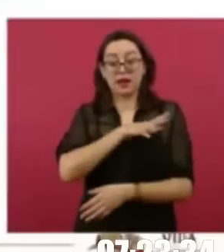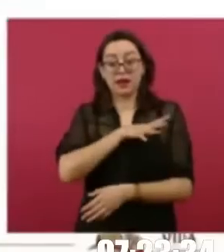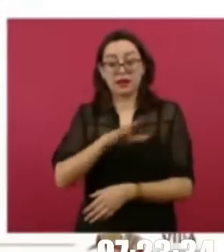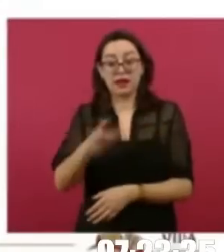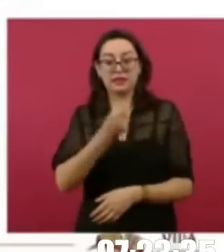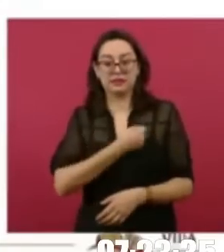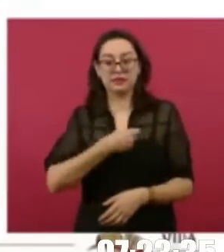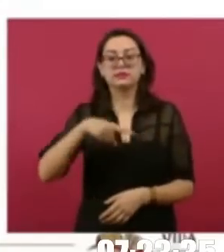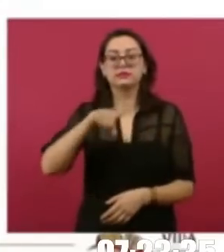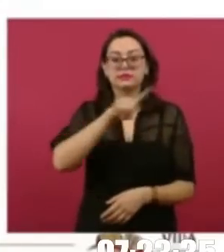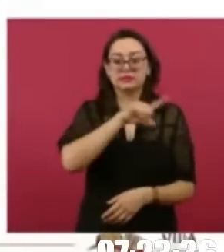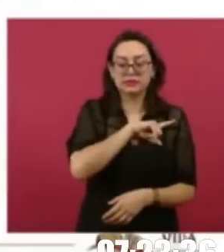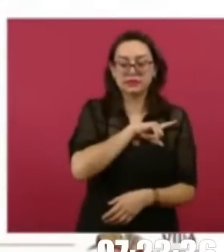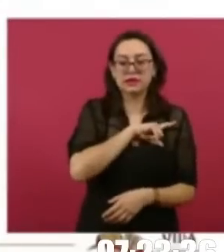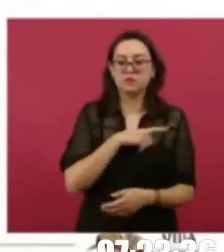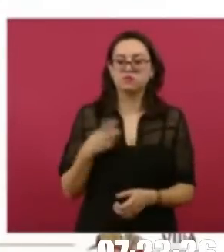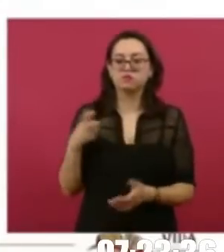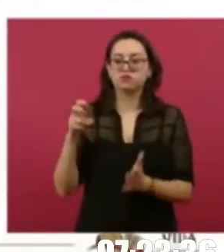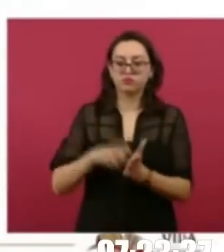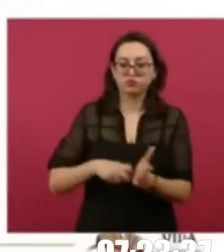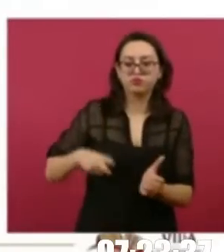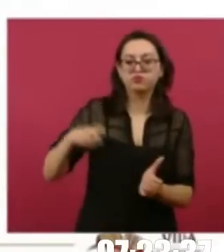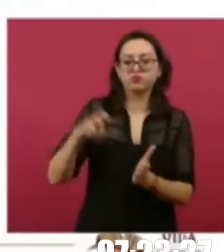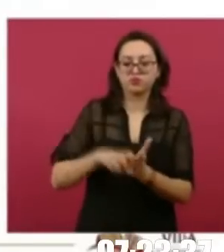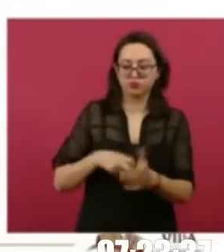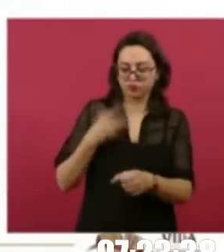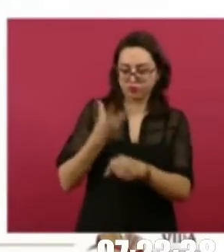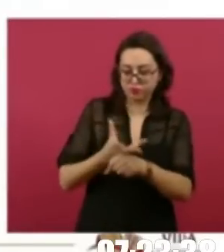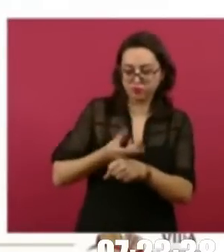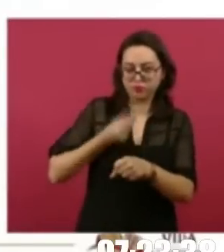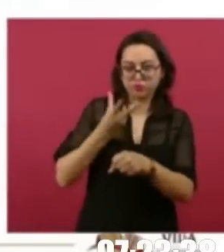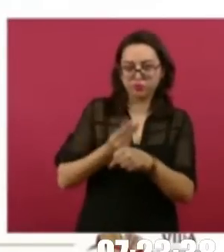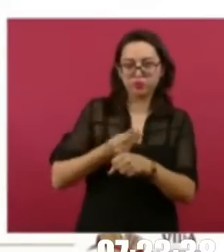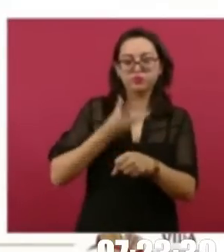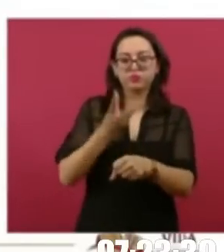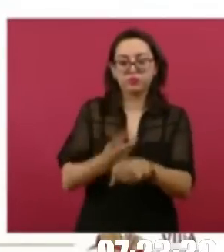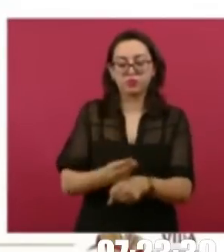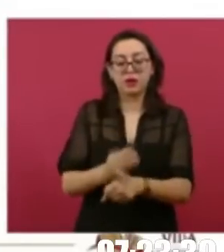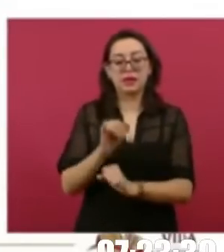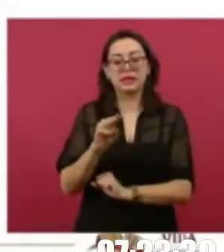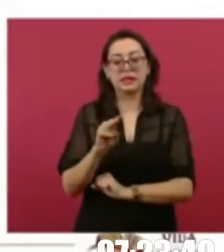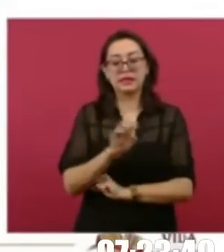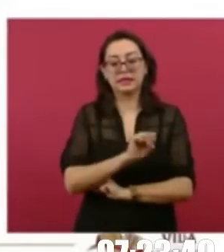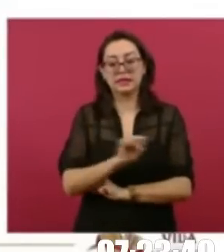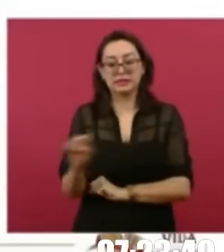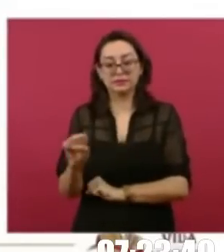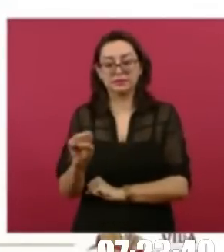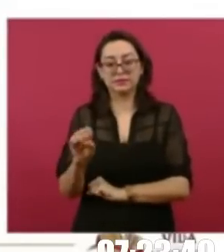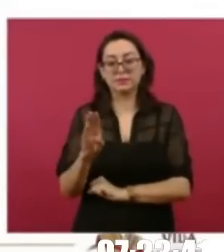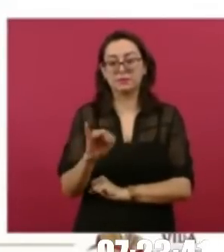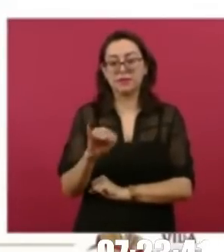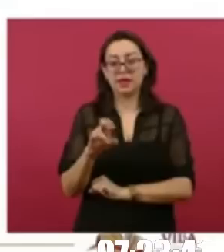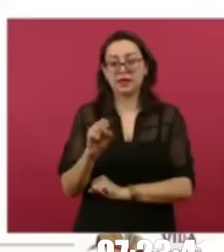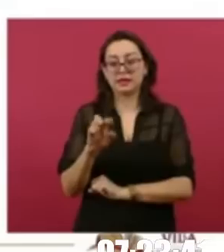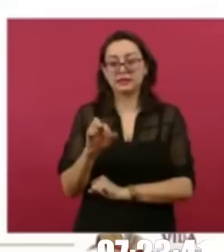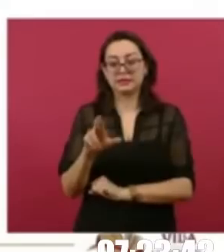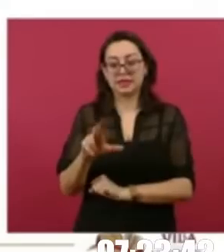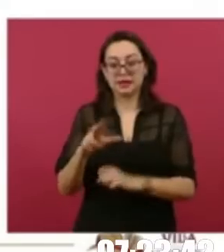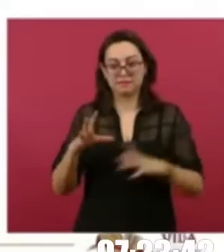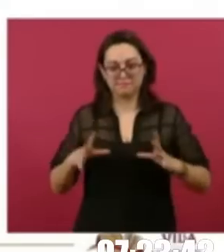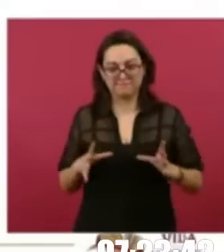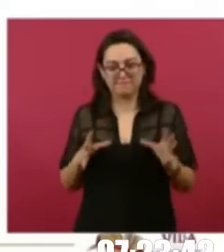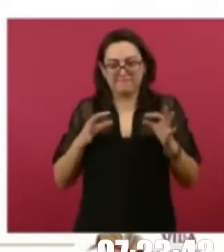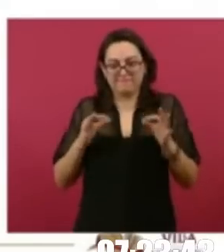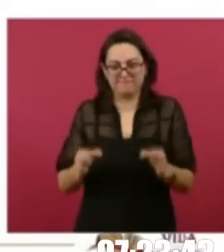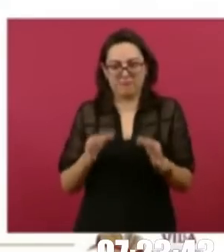fortalecer el IMSS bienestar y ese paso fue unir lo que en 1982